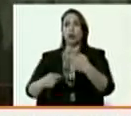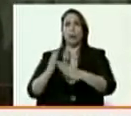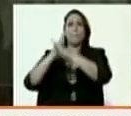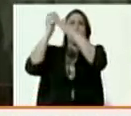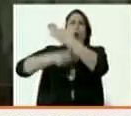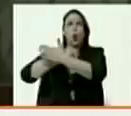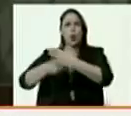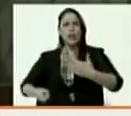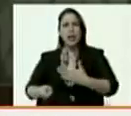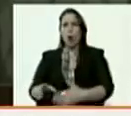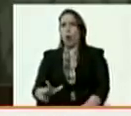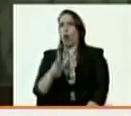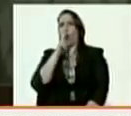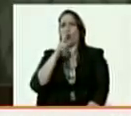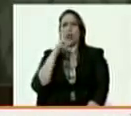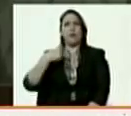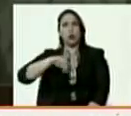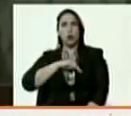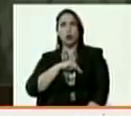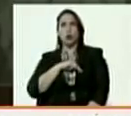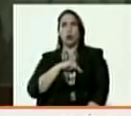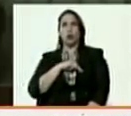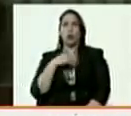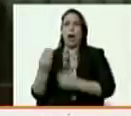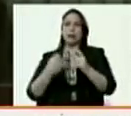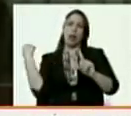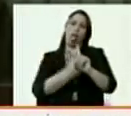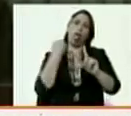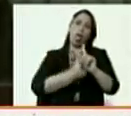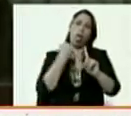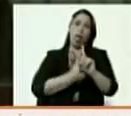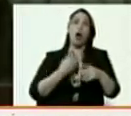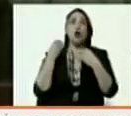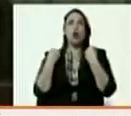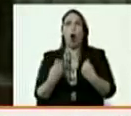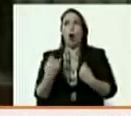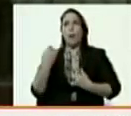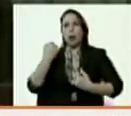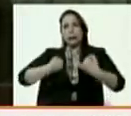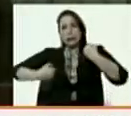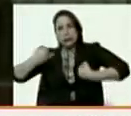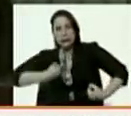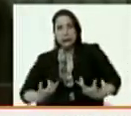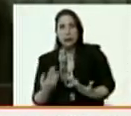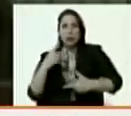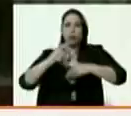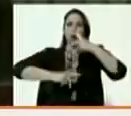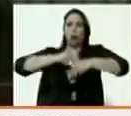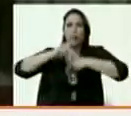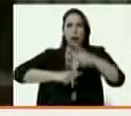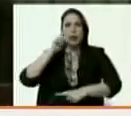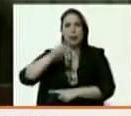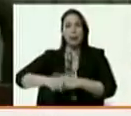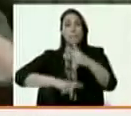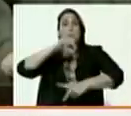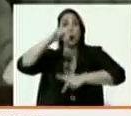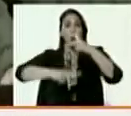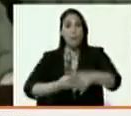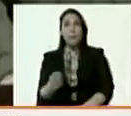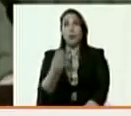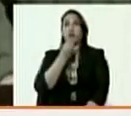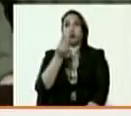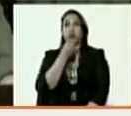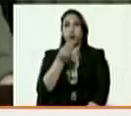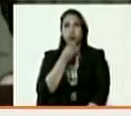criminal perverso que estamos nosotros recibiendo. ¿Y cómo afecta los programas, entre ellos el programa de